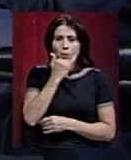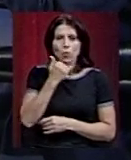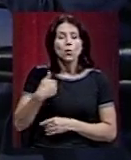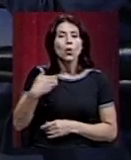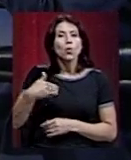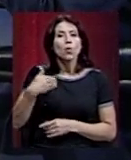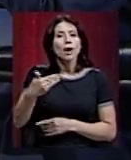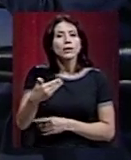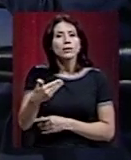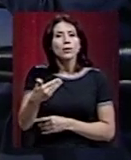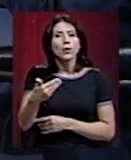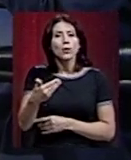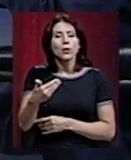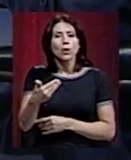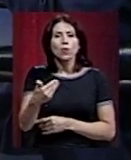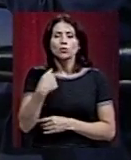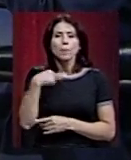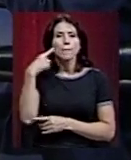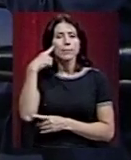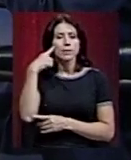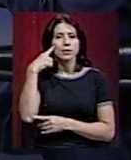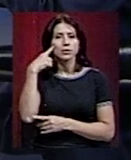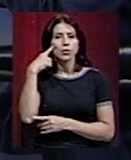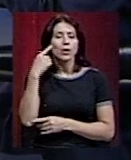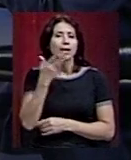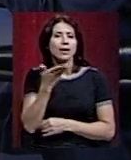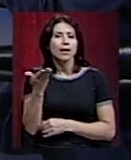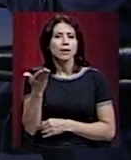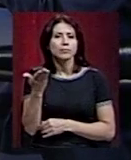cuando pienso